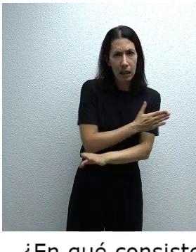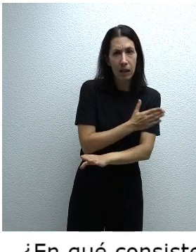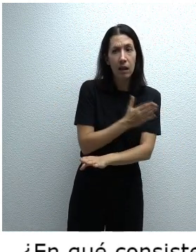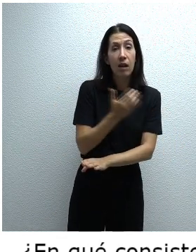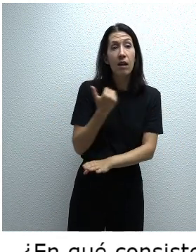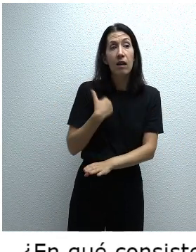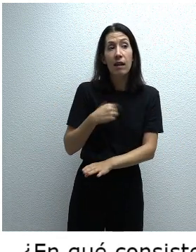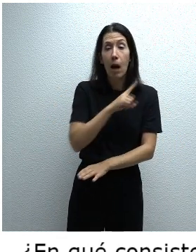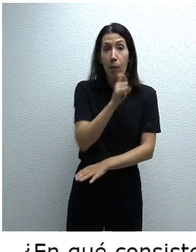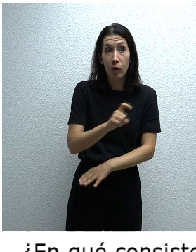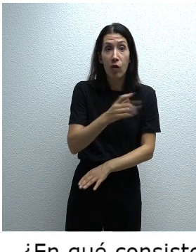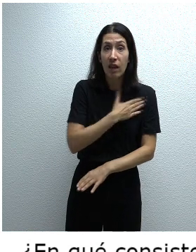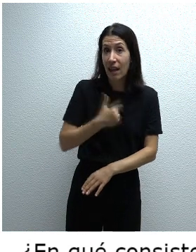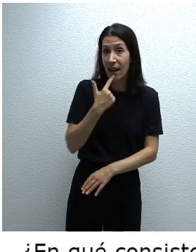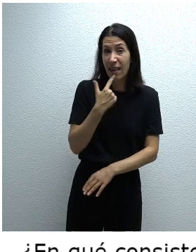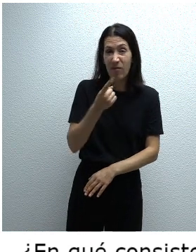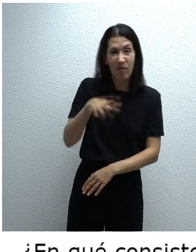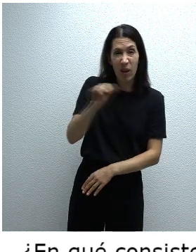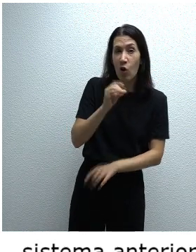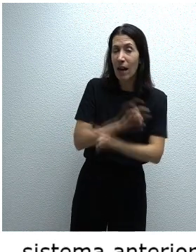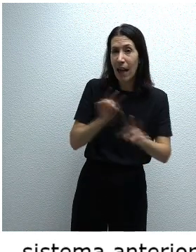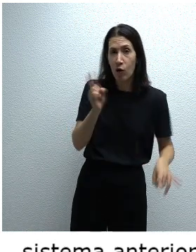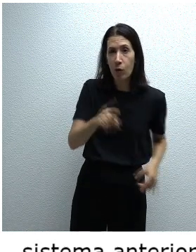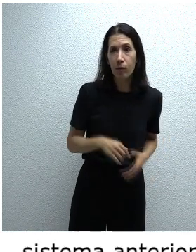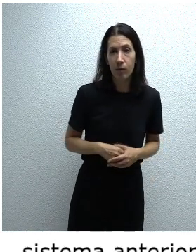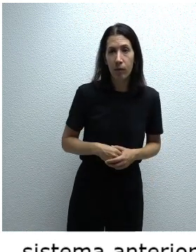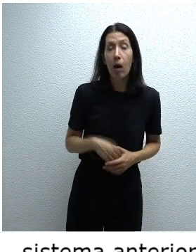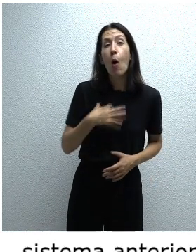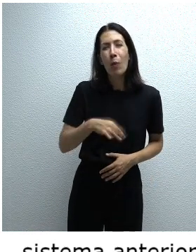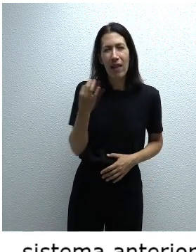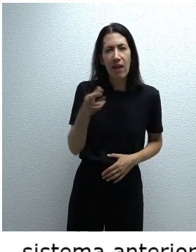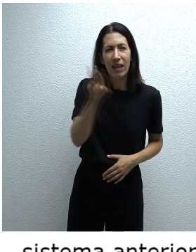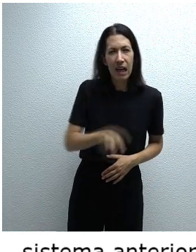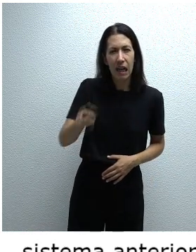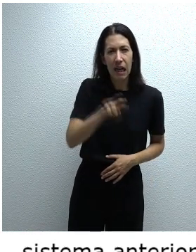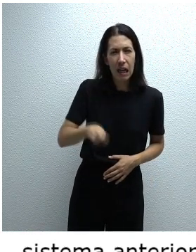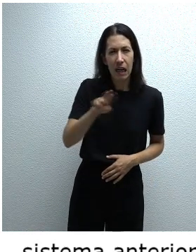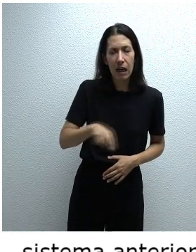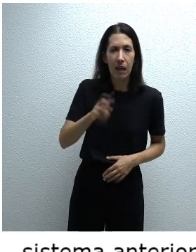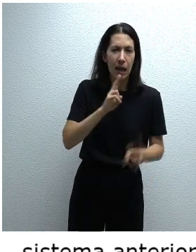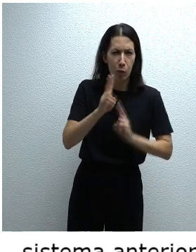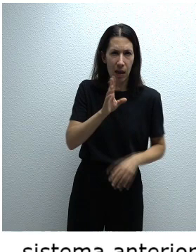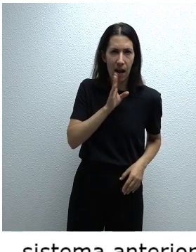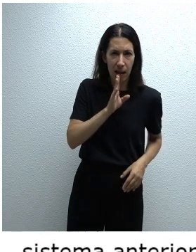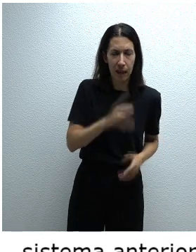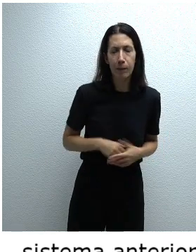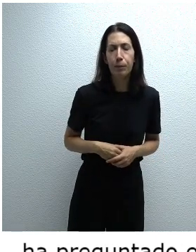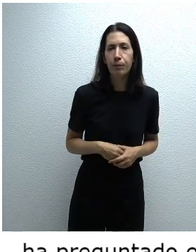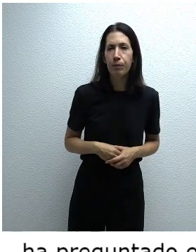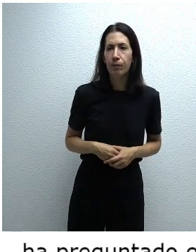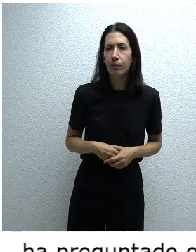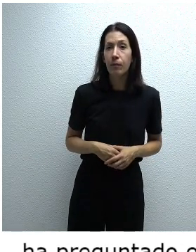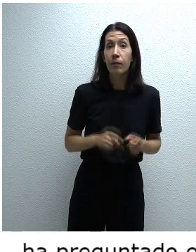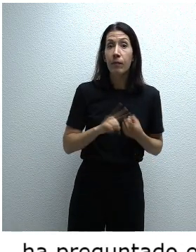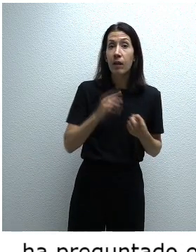ha preguntado es porque no se ha entendido. Y tenemos quizás que reciclar la respuesta. Federico y María José.